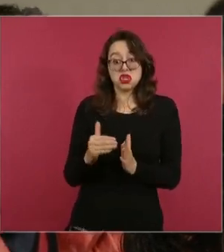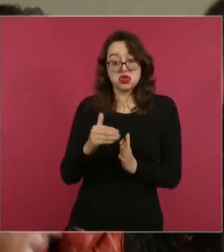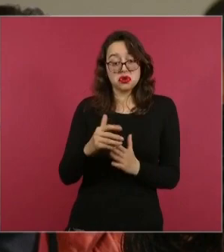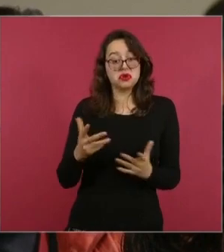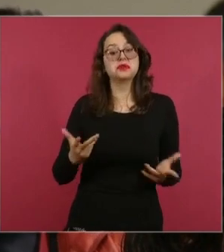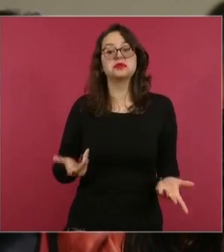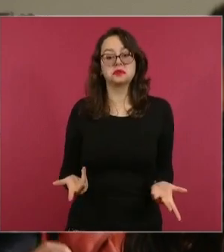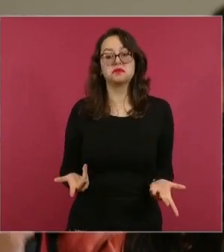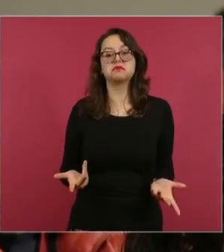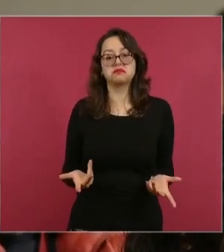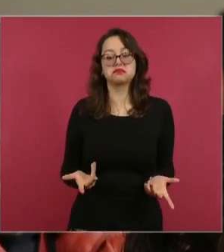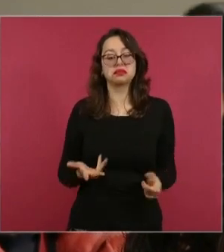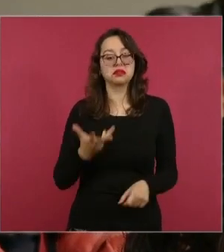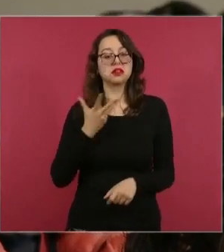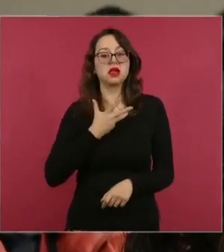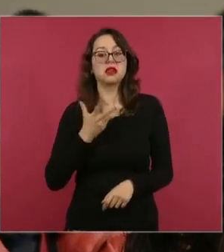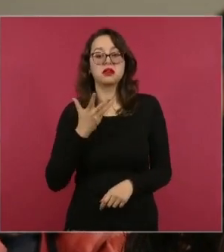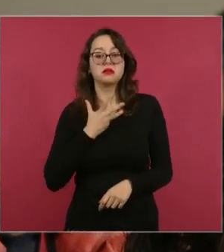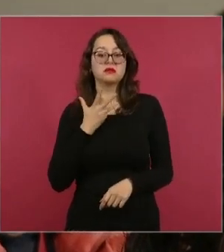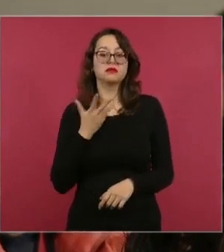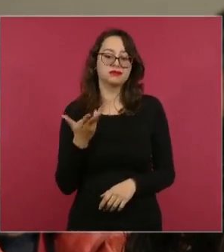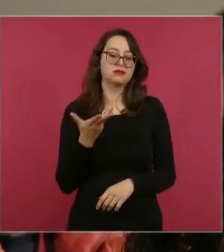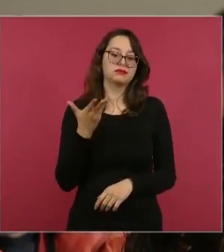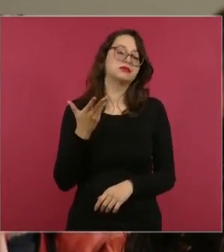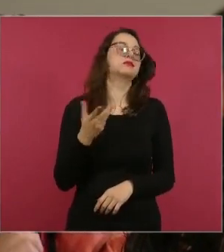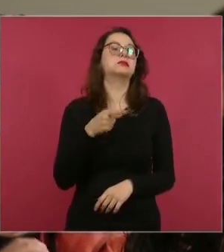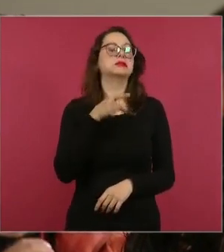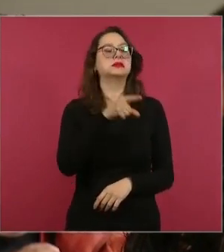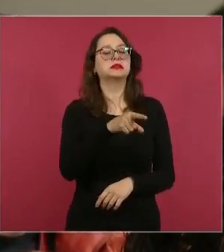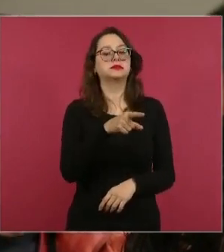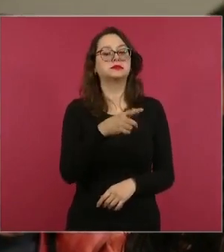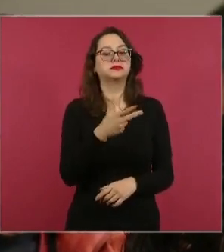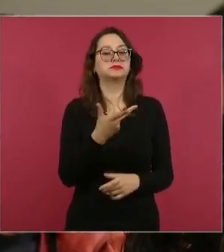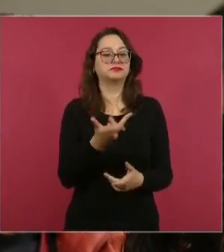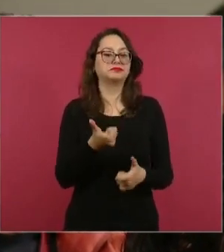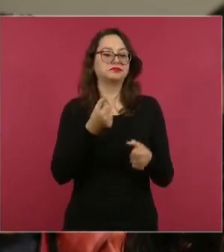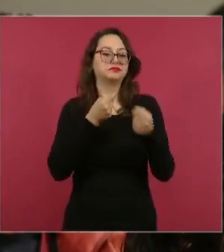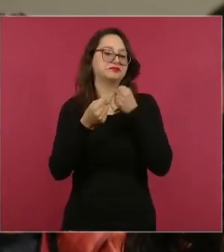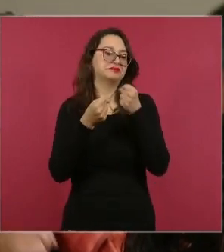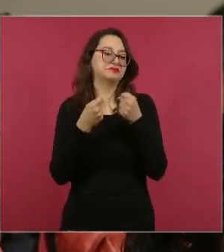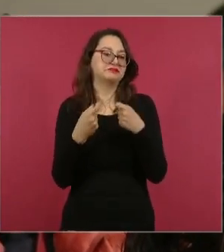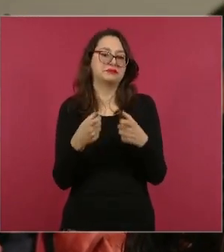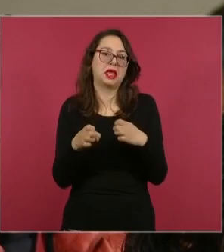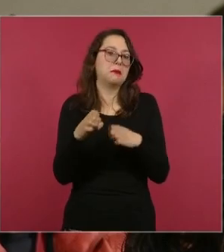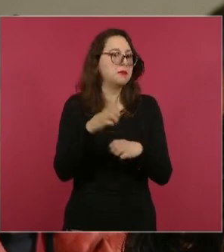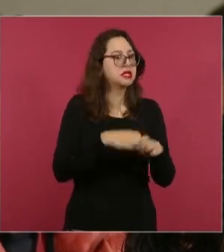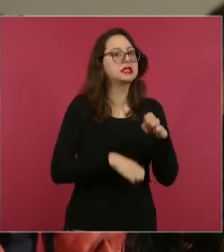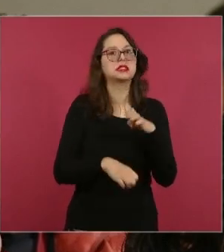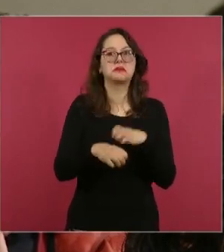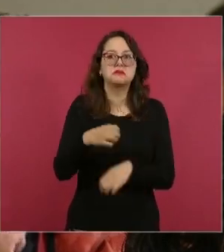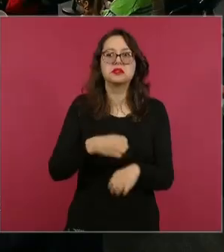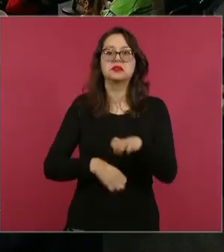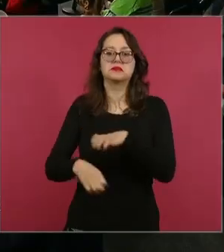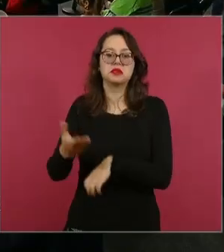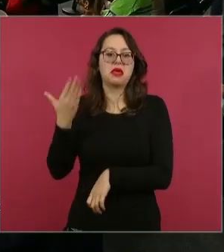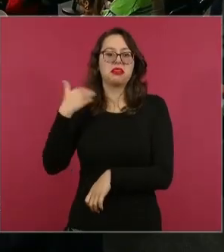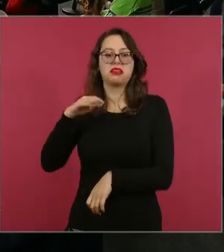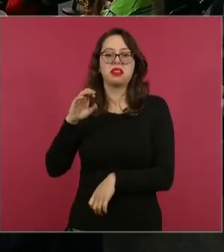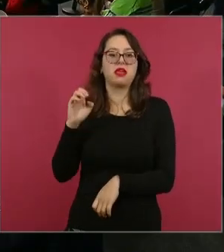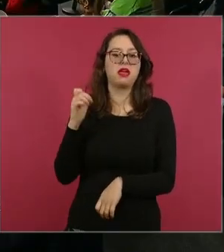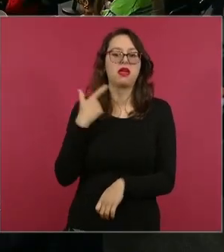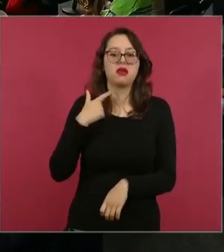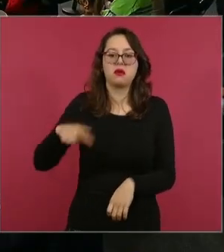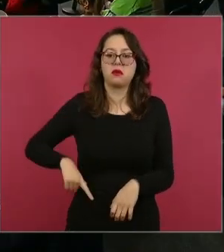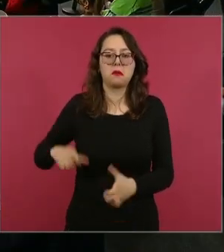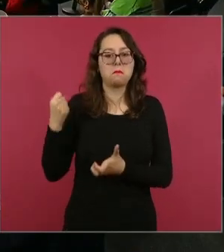eh periodista de las estrellas pues tiene tanto dinero Esa sería mi aportación Y